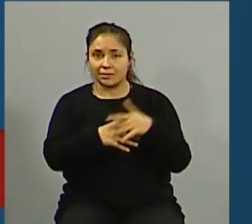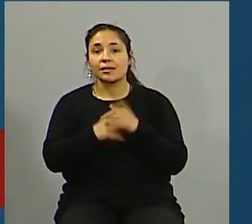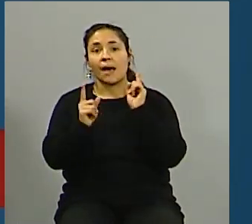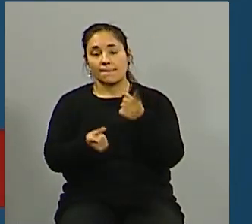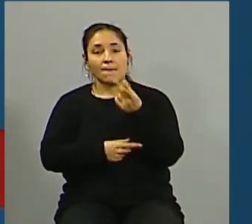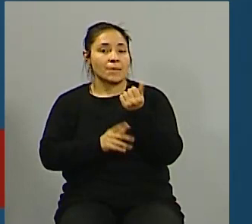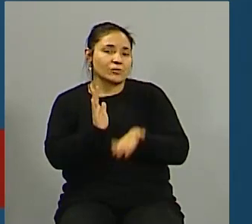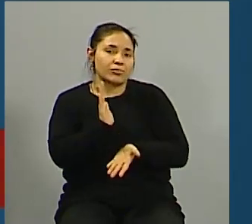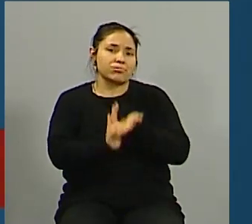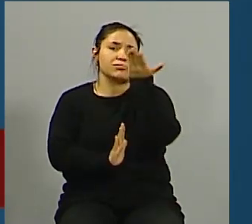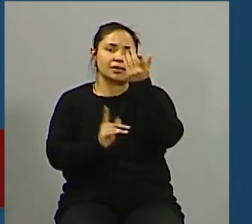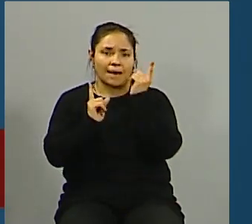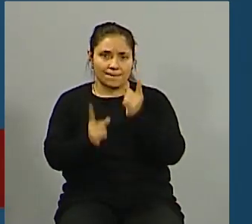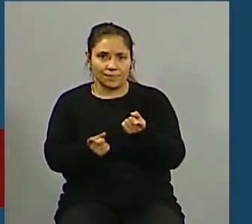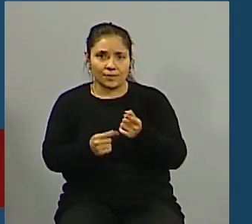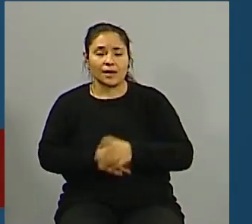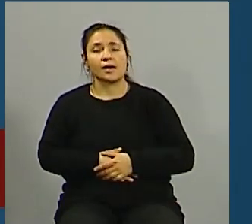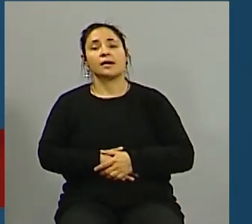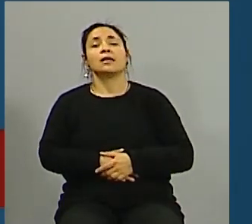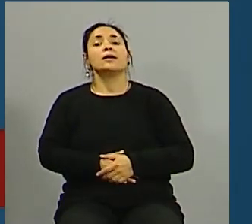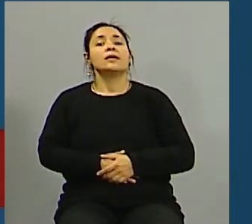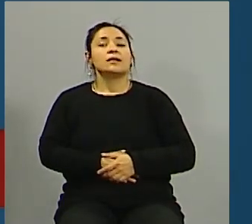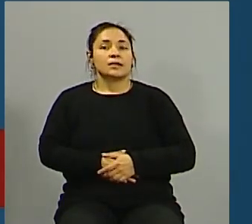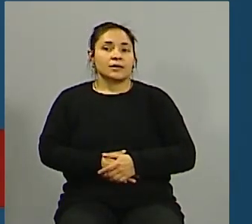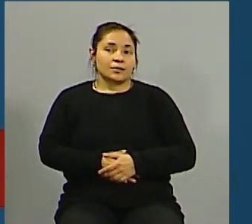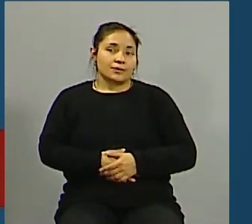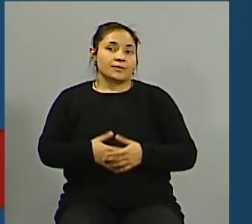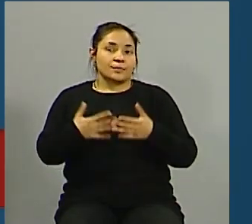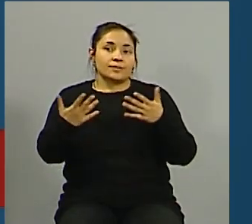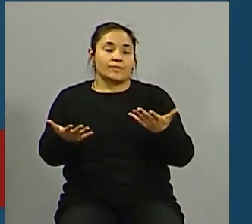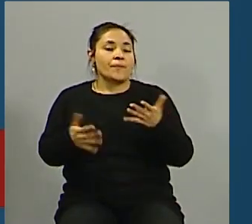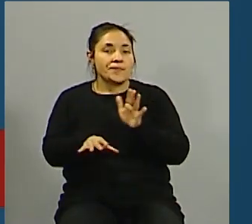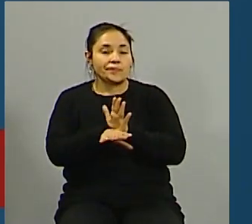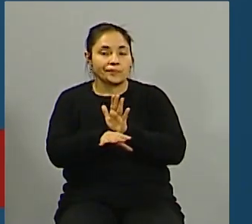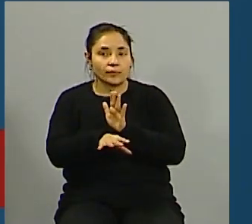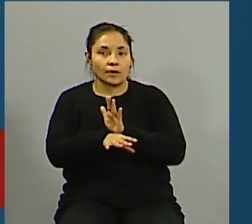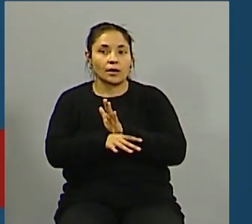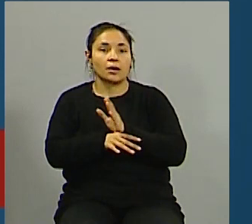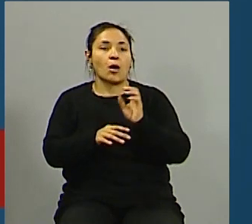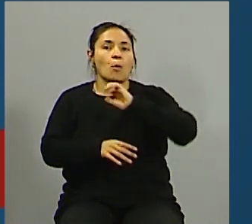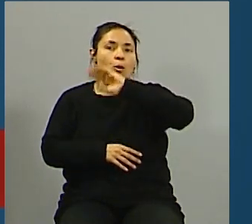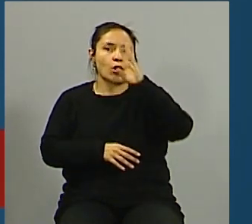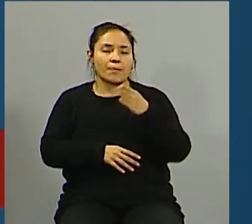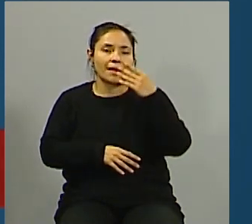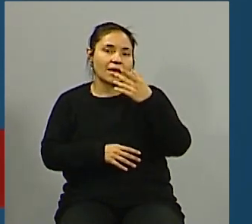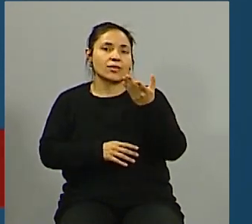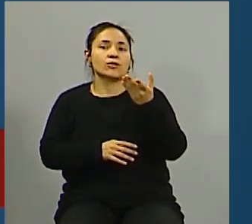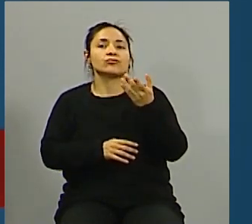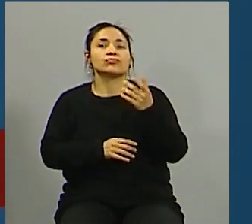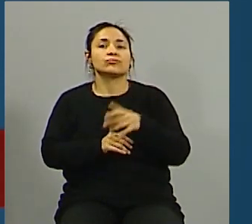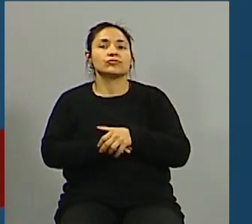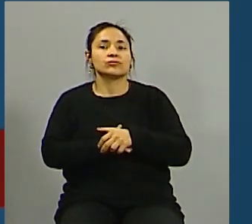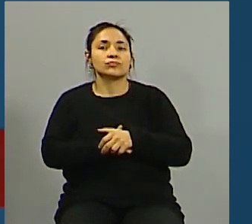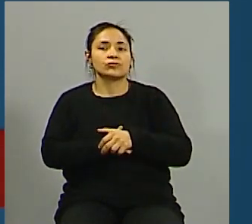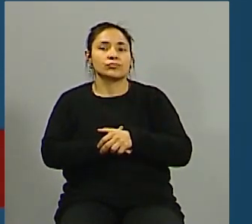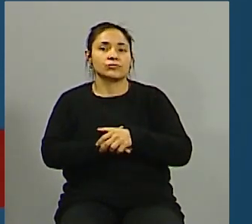alza y termina desembocando en un mayor promedio de crecimiento